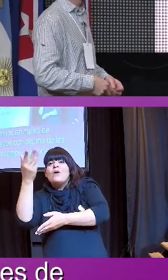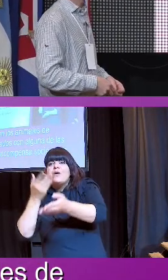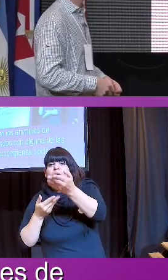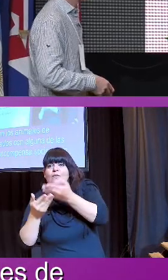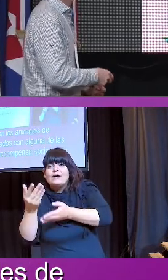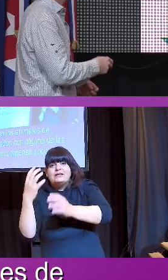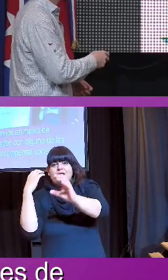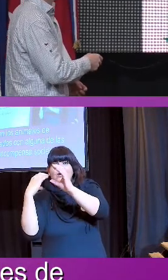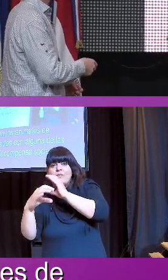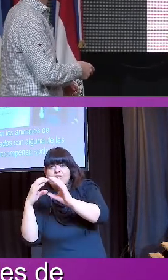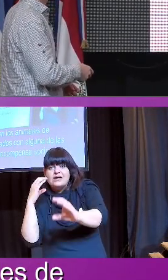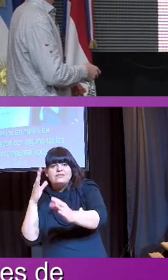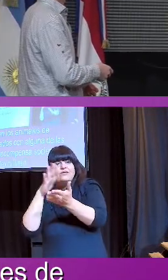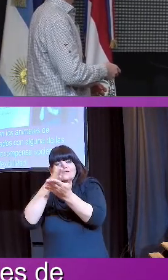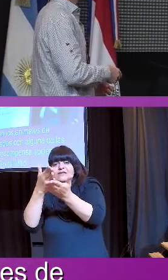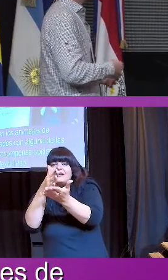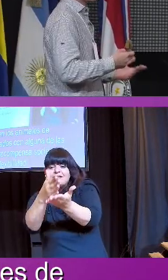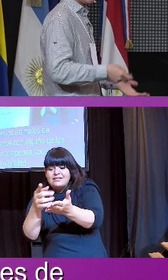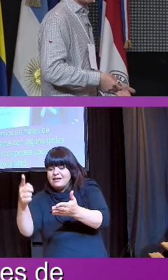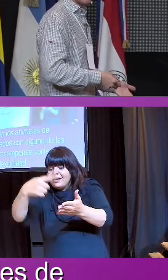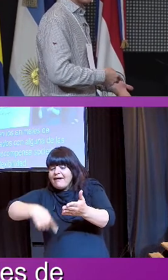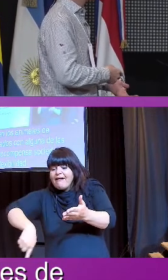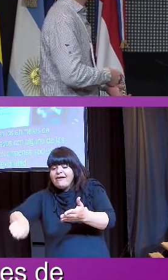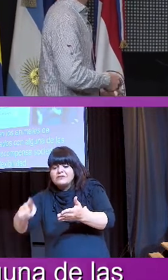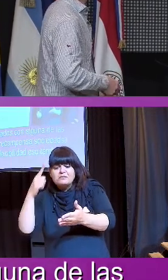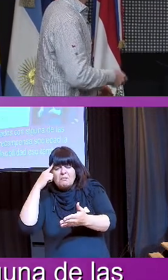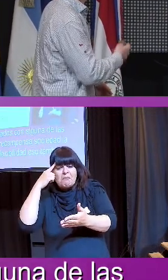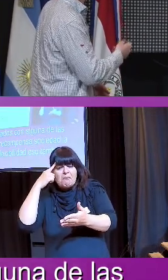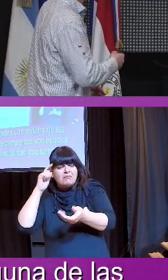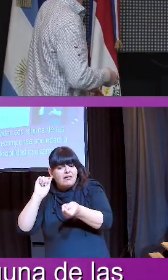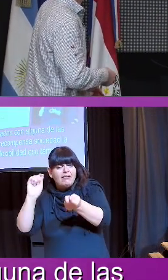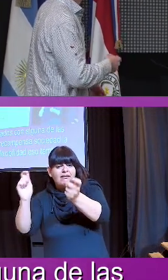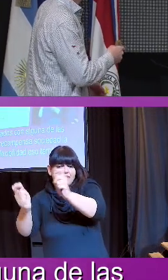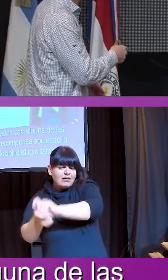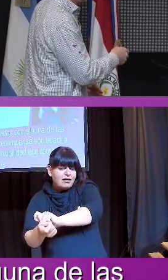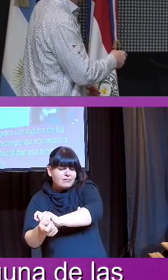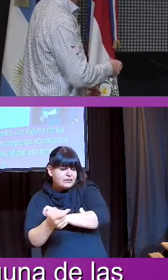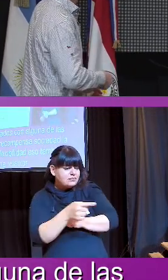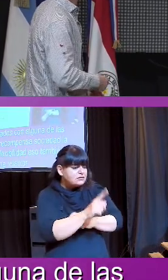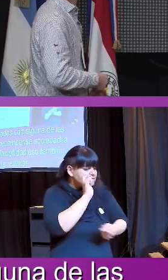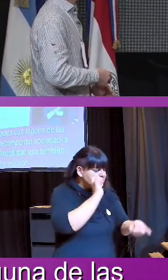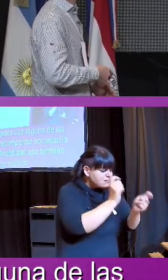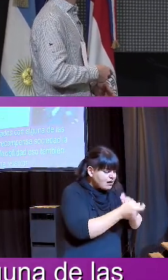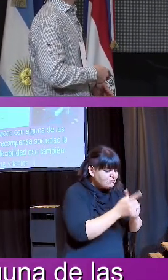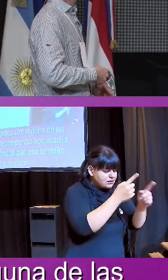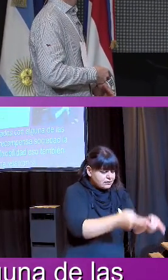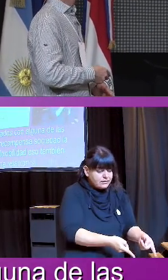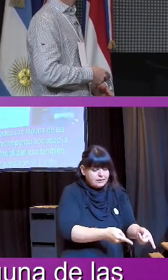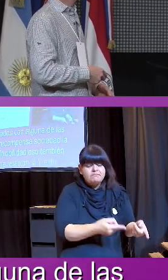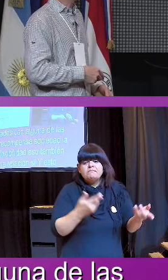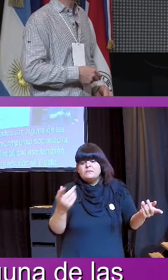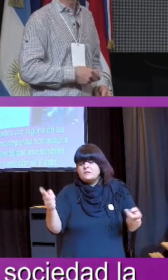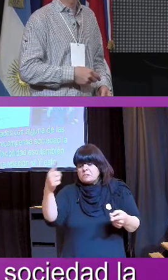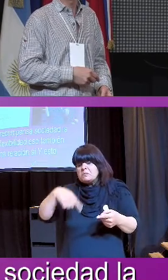la comunicación, la flexibilidad. Eso también hizo pensar que podría haber alguna relación, ¿sí? Y esto